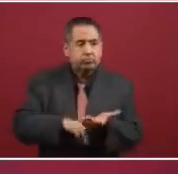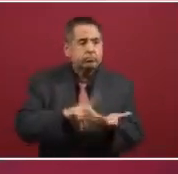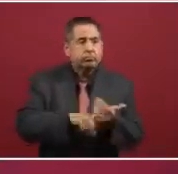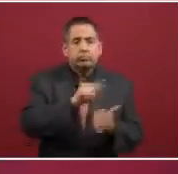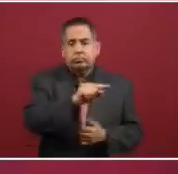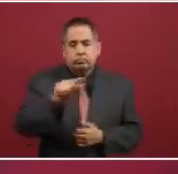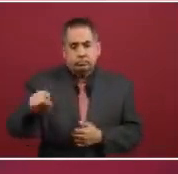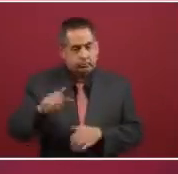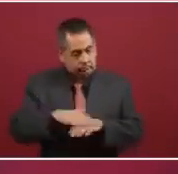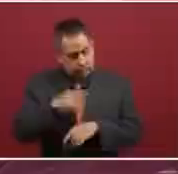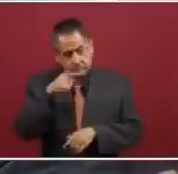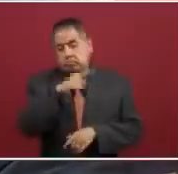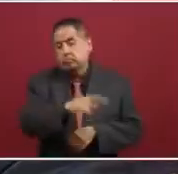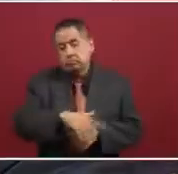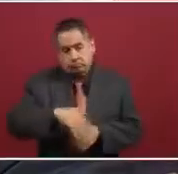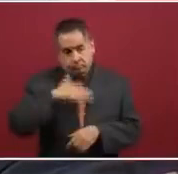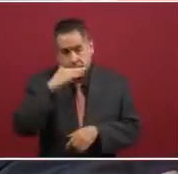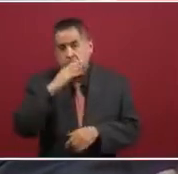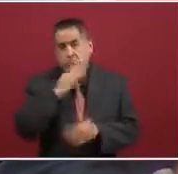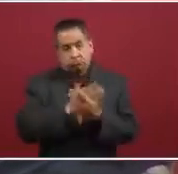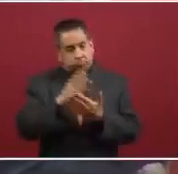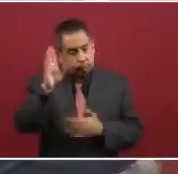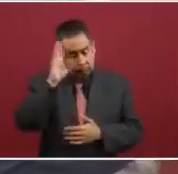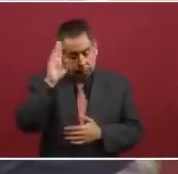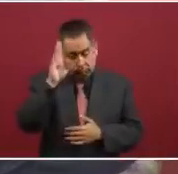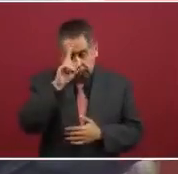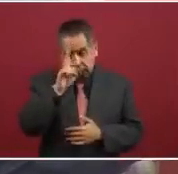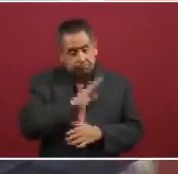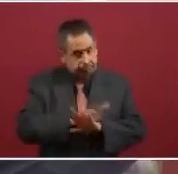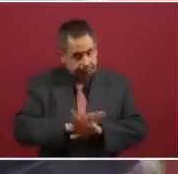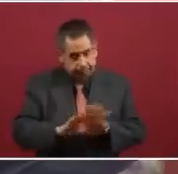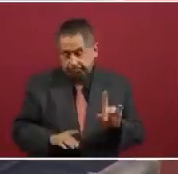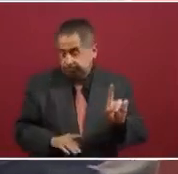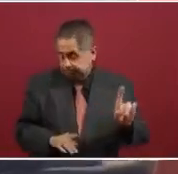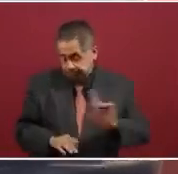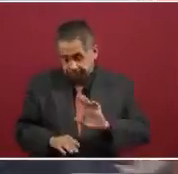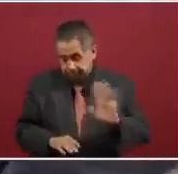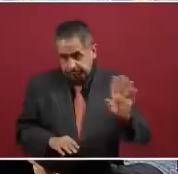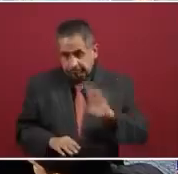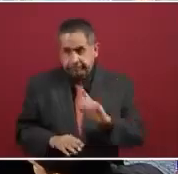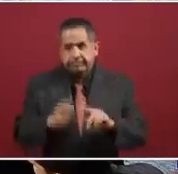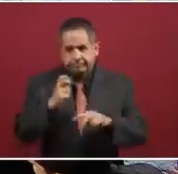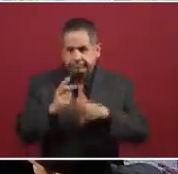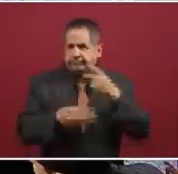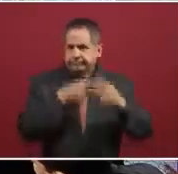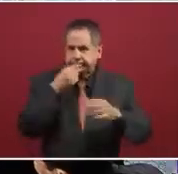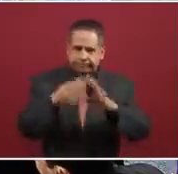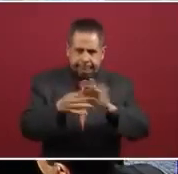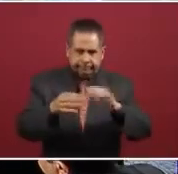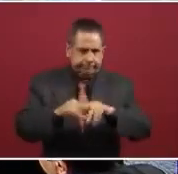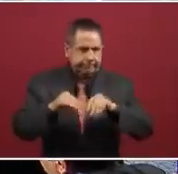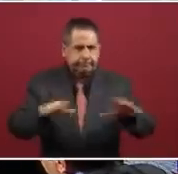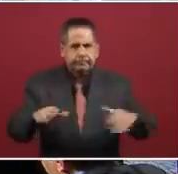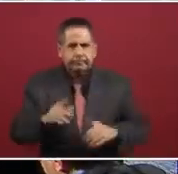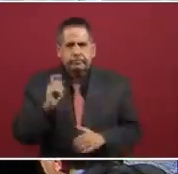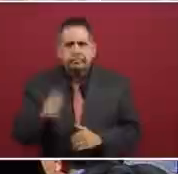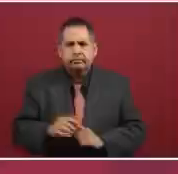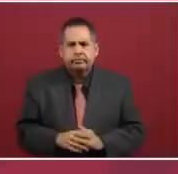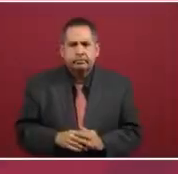se están pasando de la raya. Entonces,